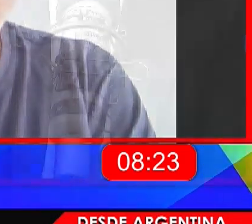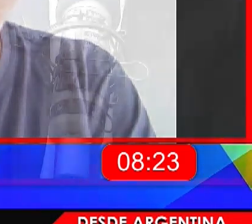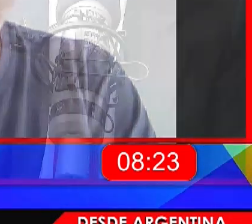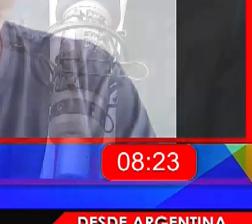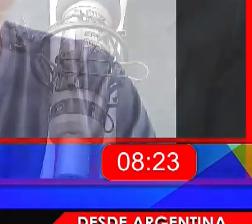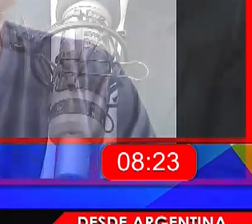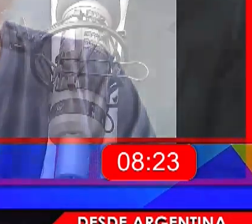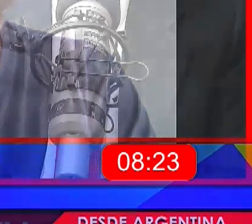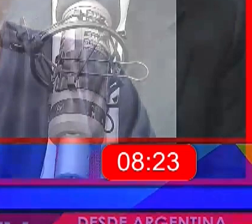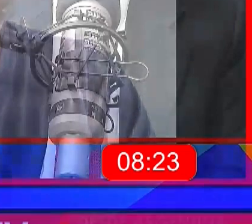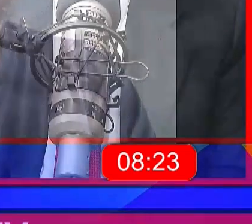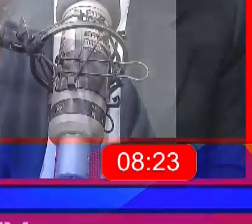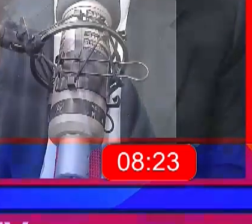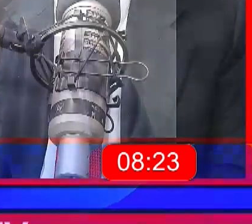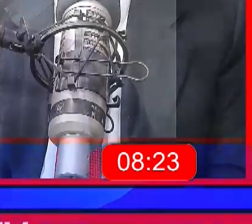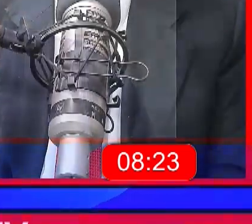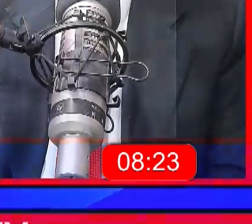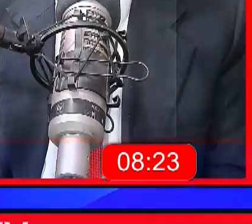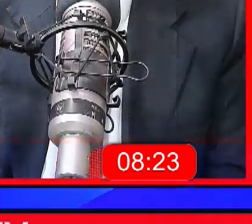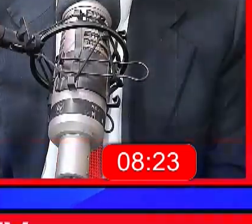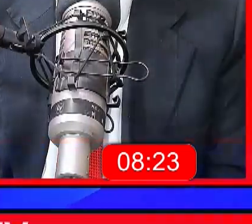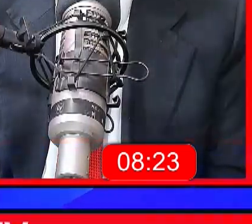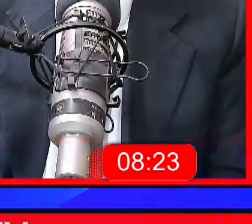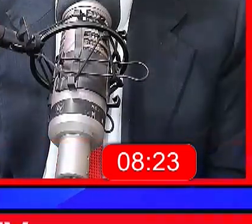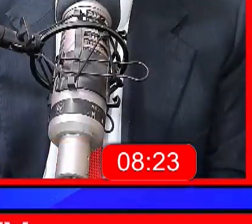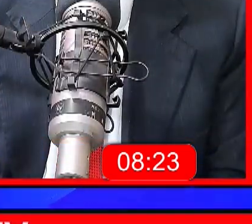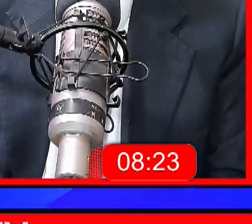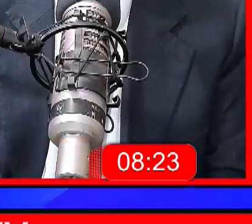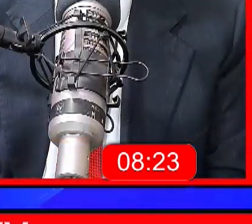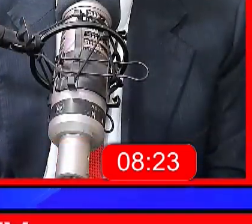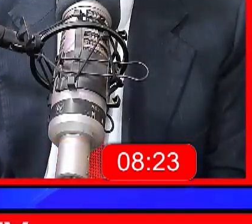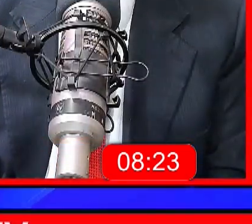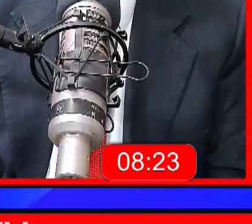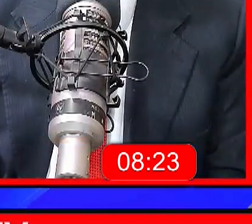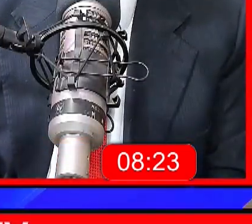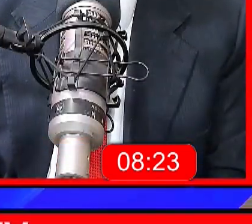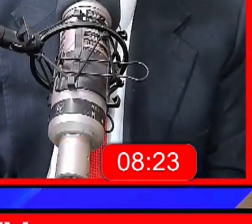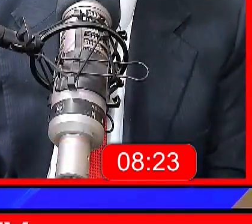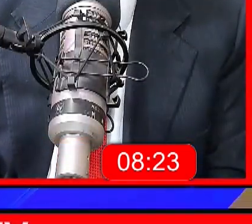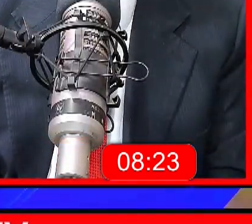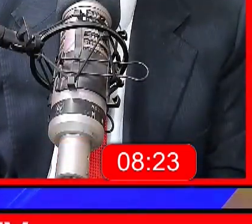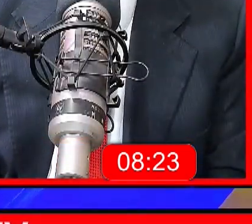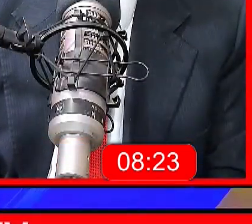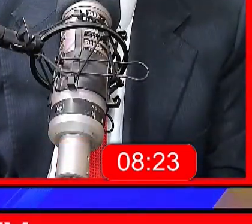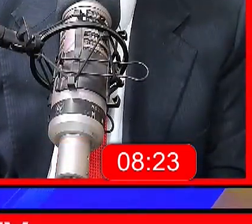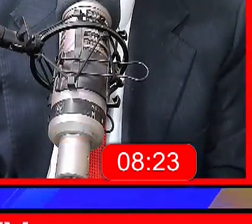Carlos Fara, analista internacional, estuvo con nosotros aquí en RTL Perú y Conectados TV. Son las